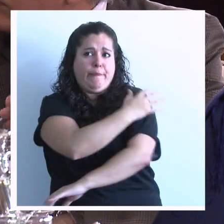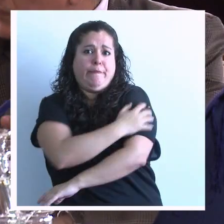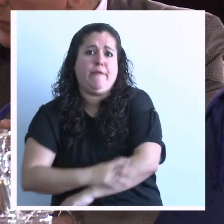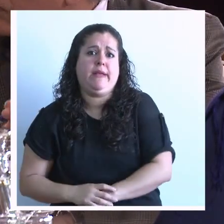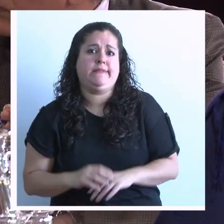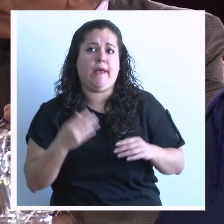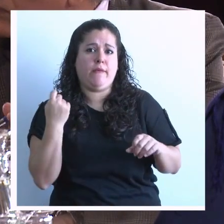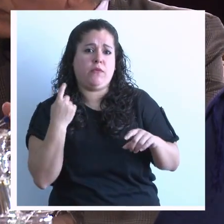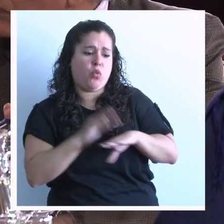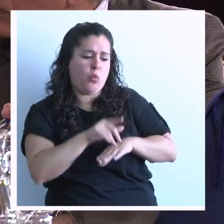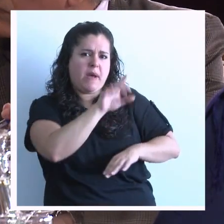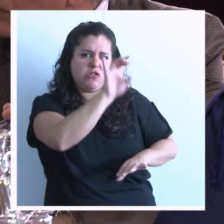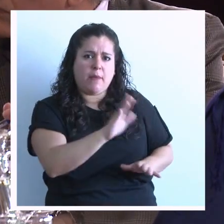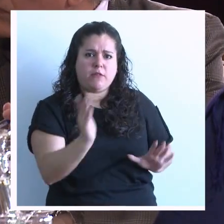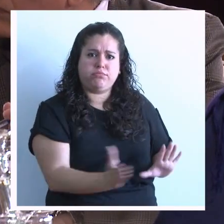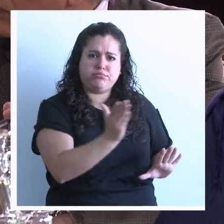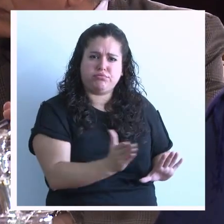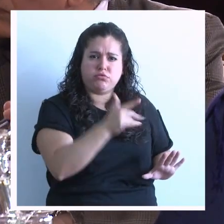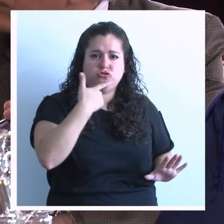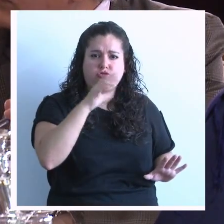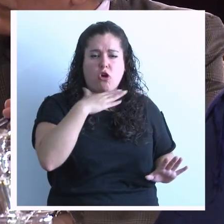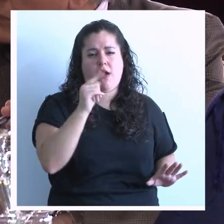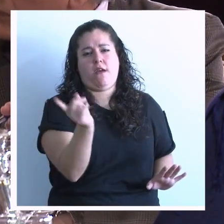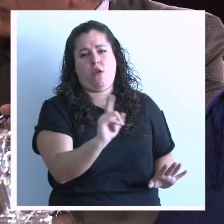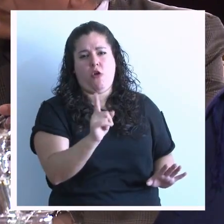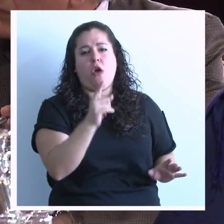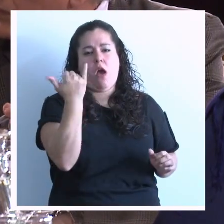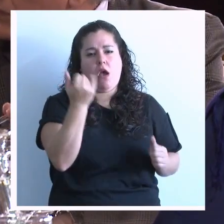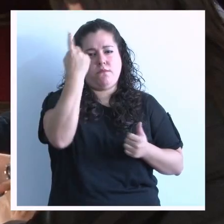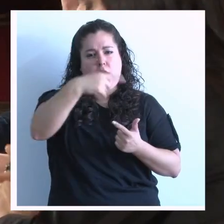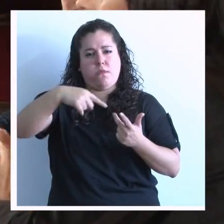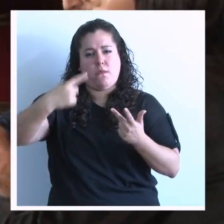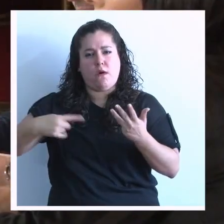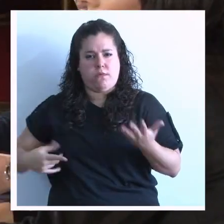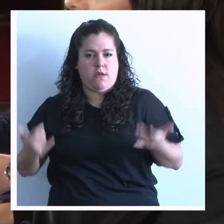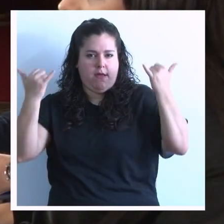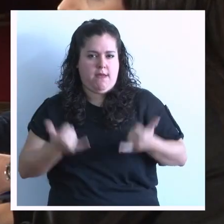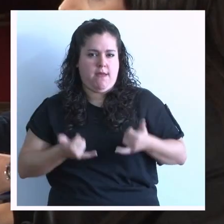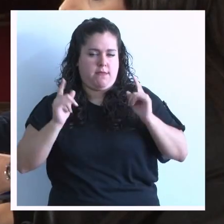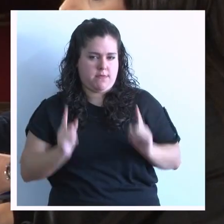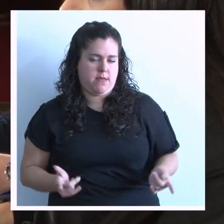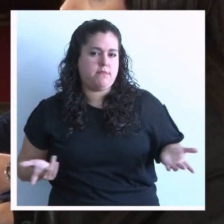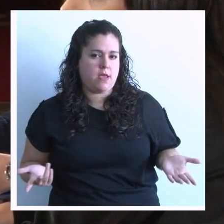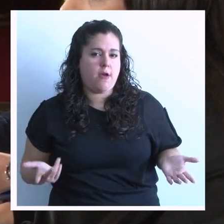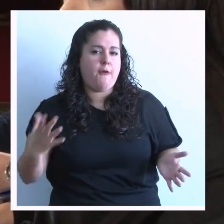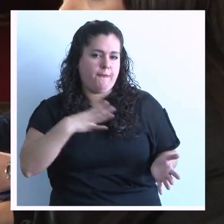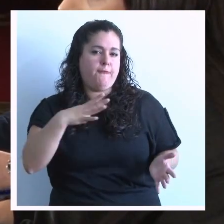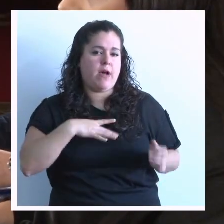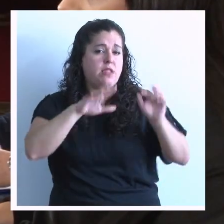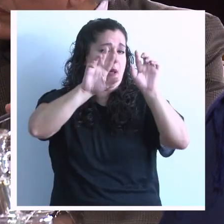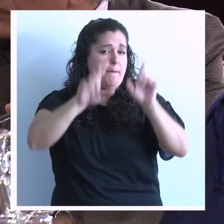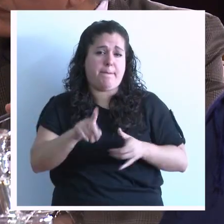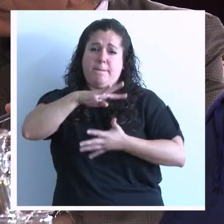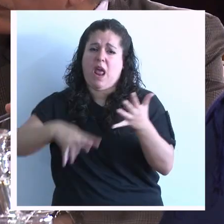de pobreza, ¿no? De pobreza en la posibilidad de producir, de pobreza en la posibilidad de consumir, etc.